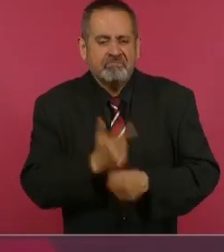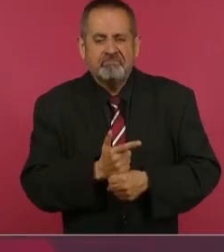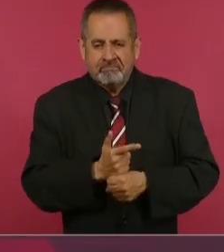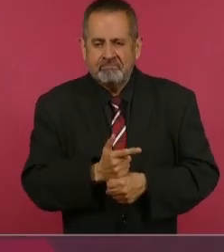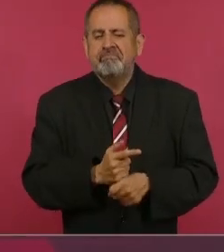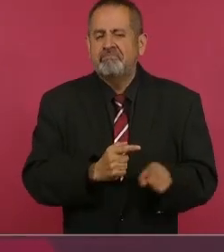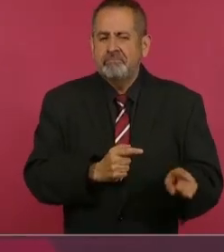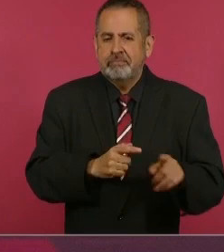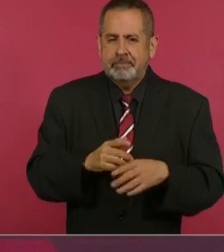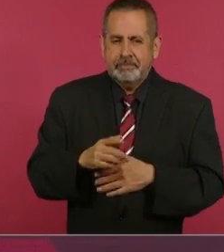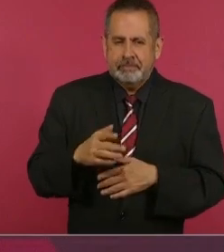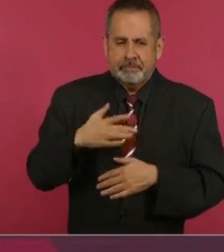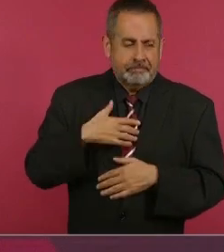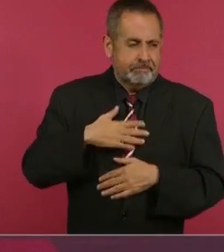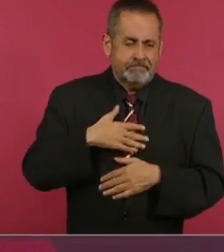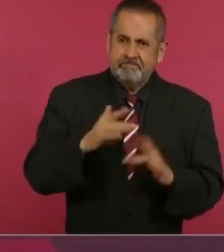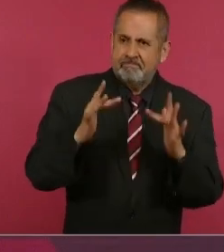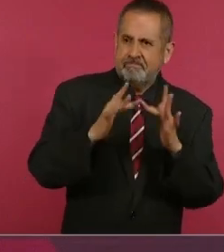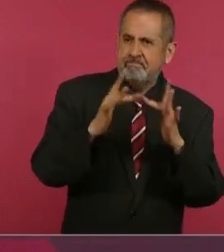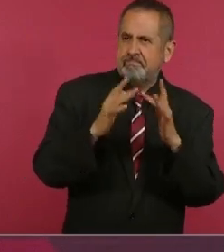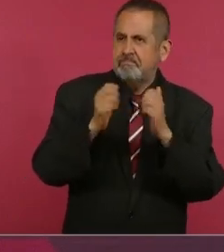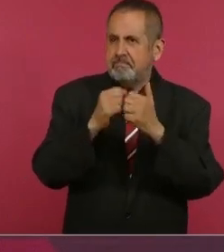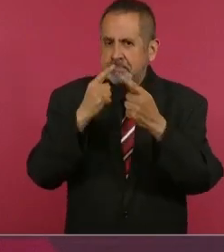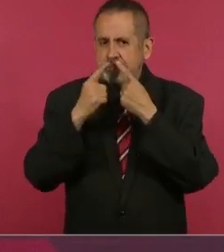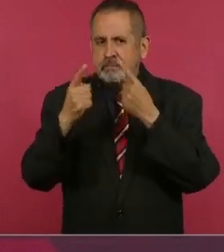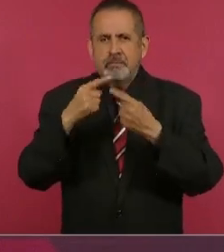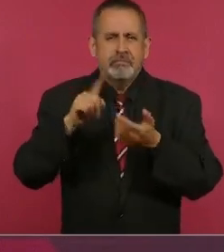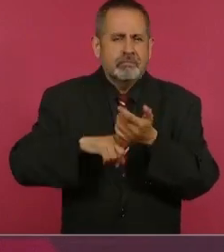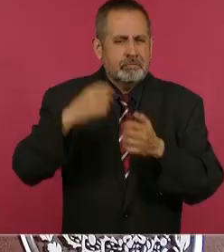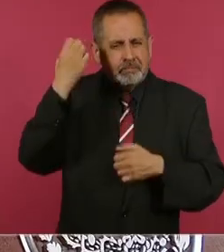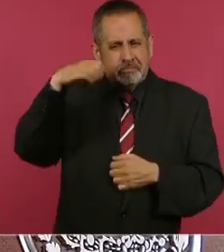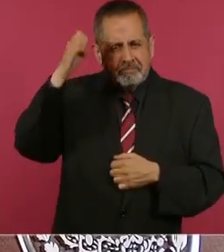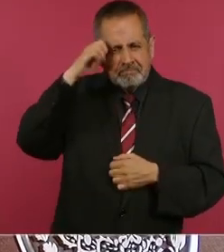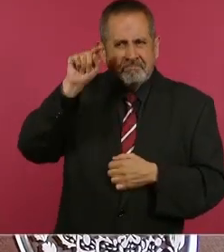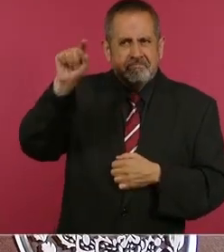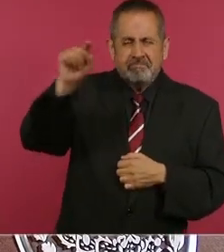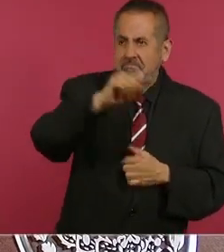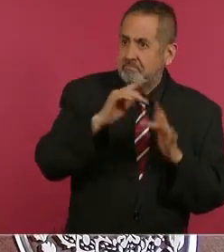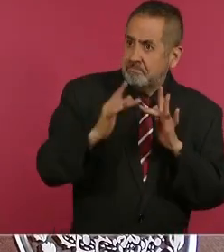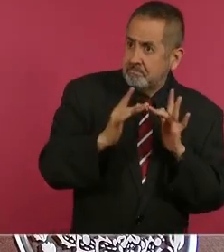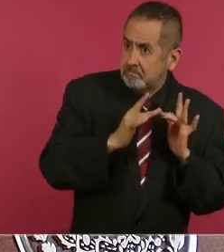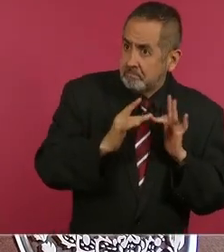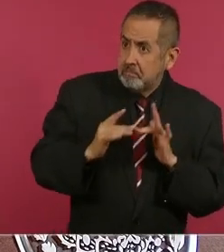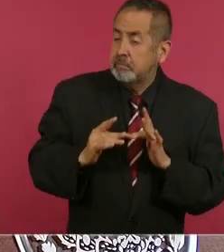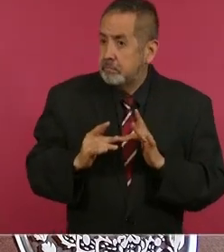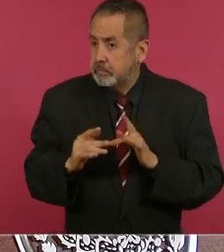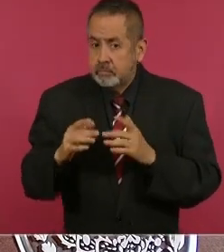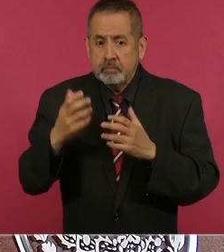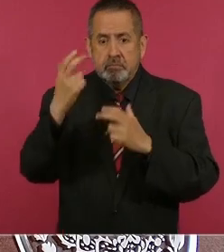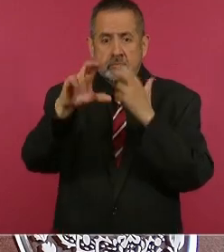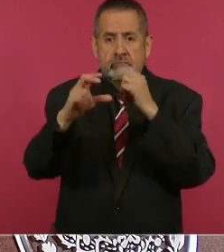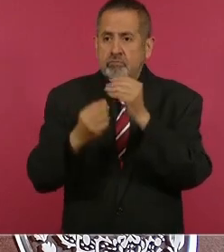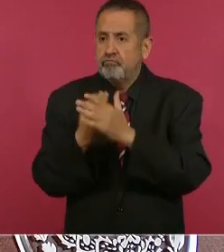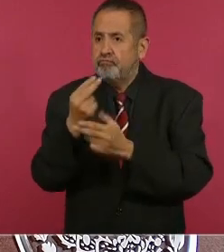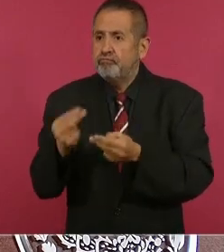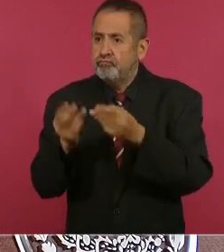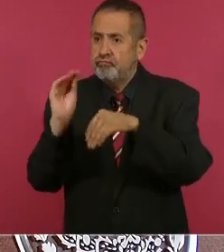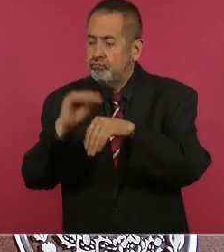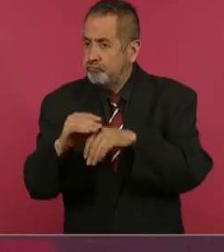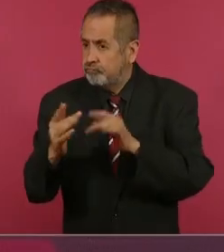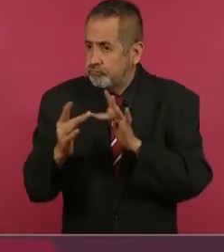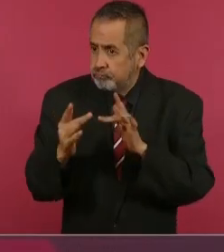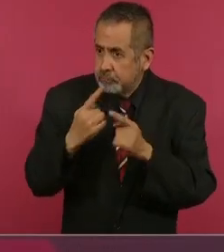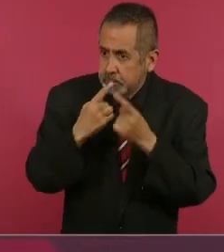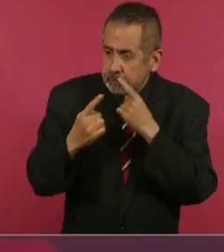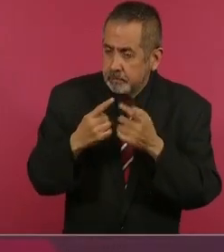Pero nosotros tenemos comunicación con los expertos y también con los que promueven inversiones,